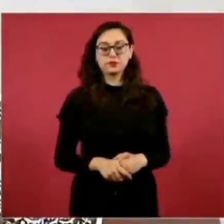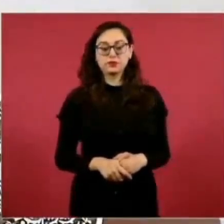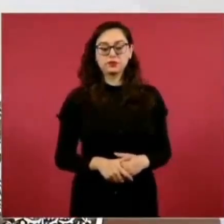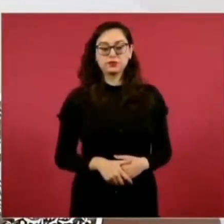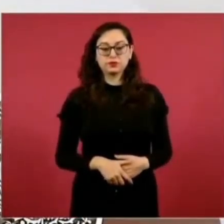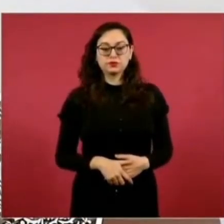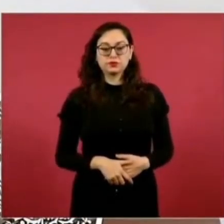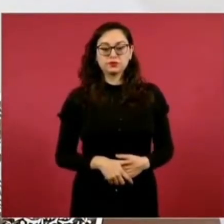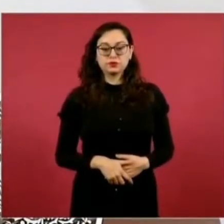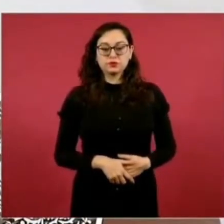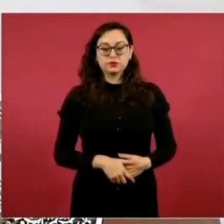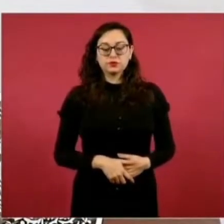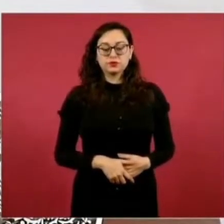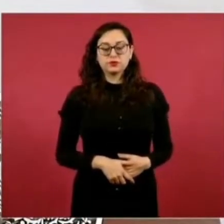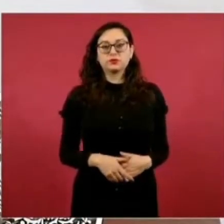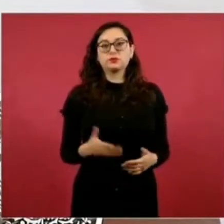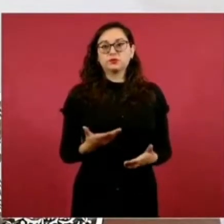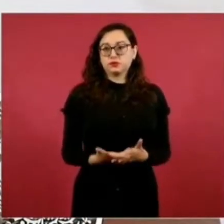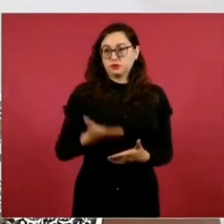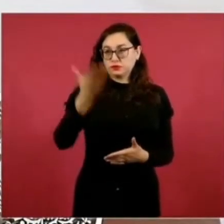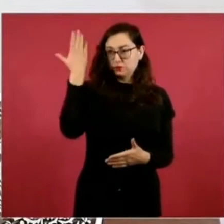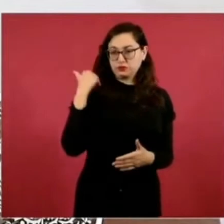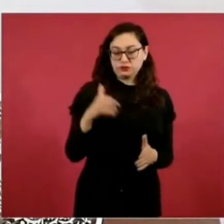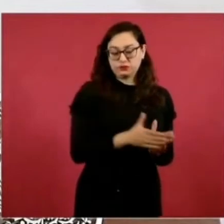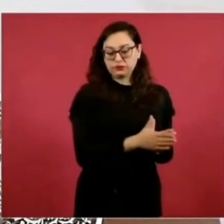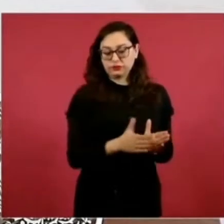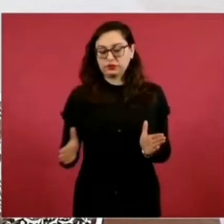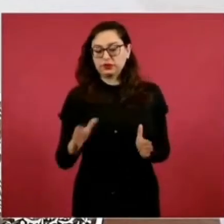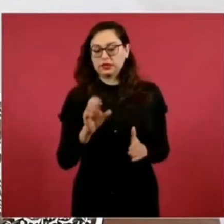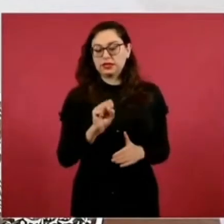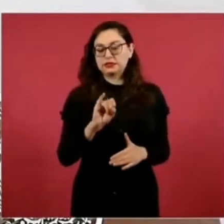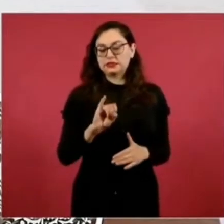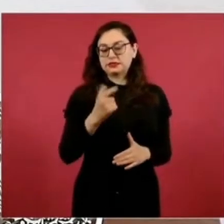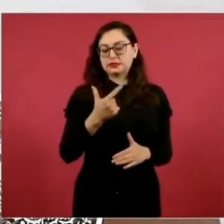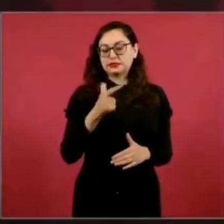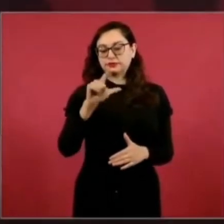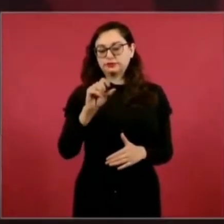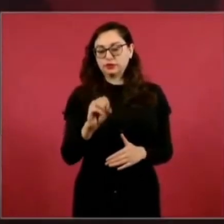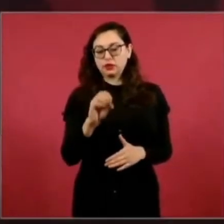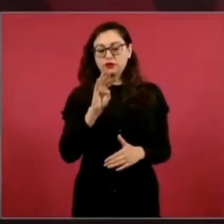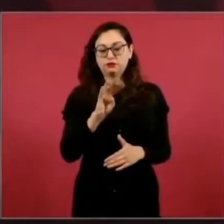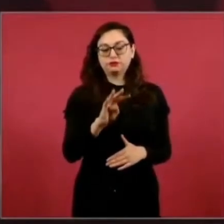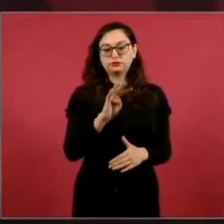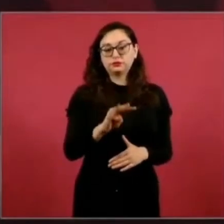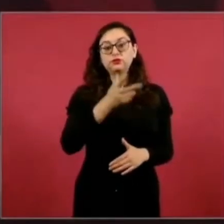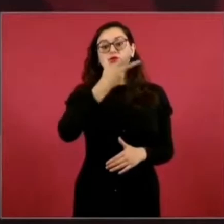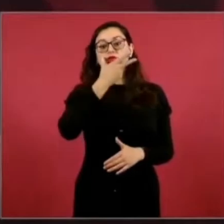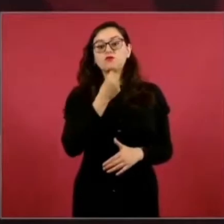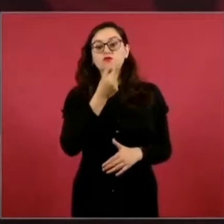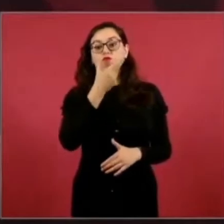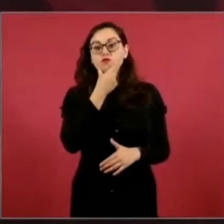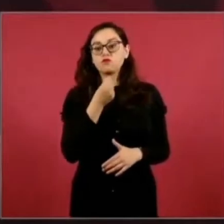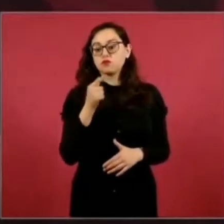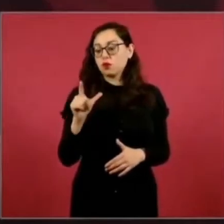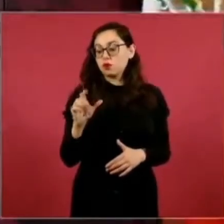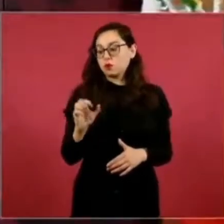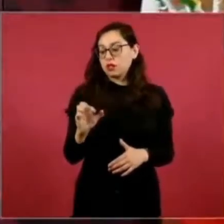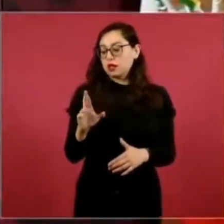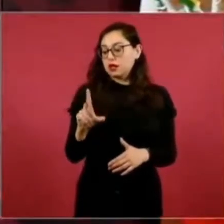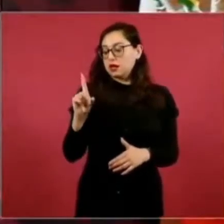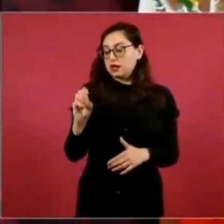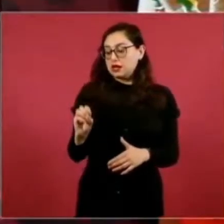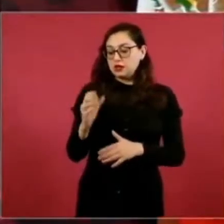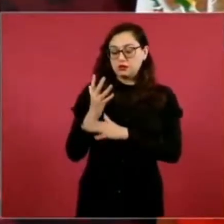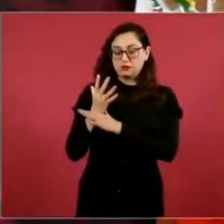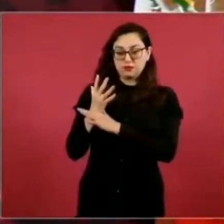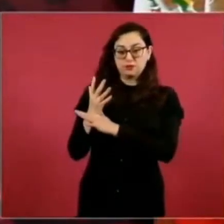periódicos en el siglo XIX Lerdo acuñó una muy buena frase según la